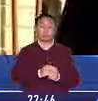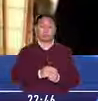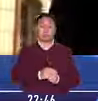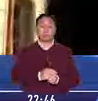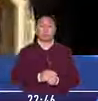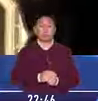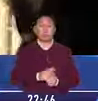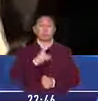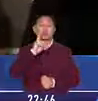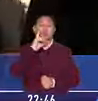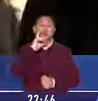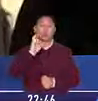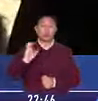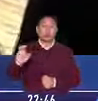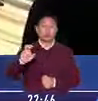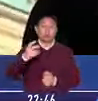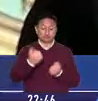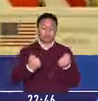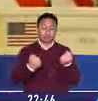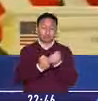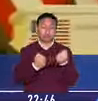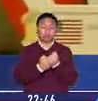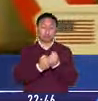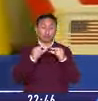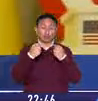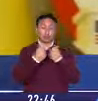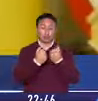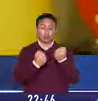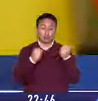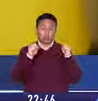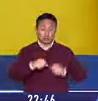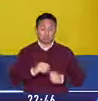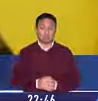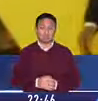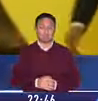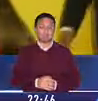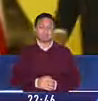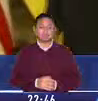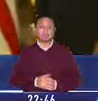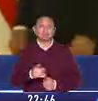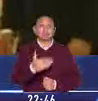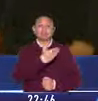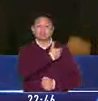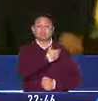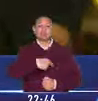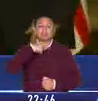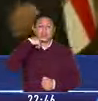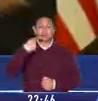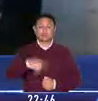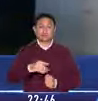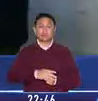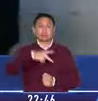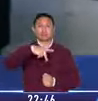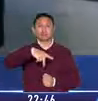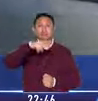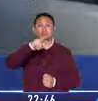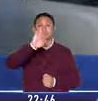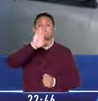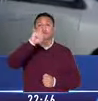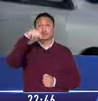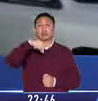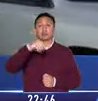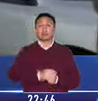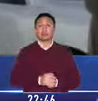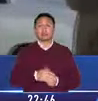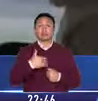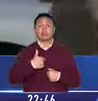en donde comprometió el apoyo con la resistencia de las tropas, mientras que el mandatario ruso Vladimir Putin retiró la participación